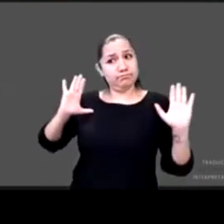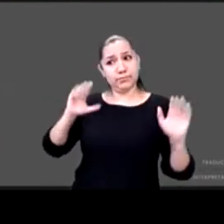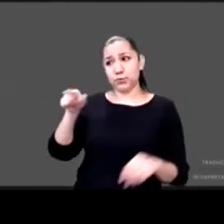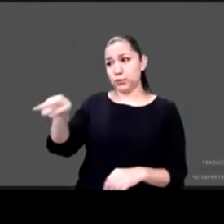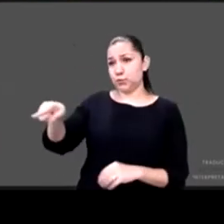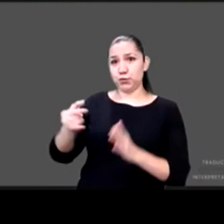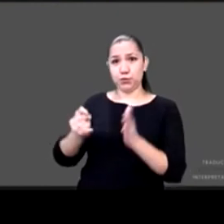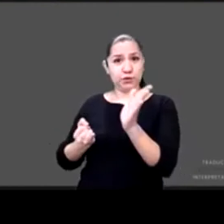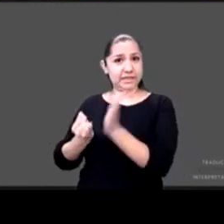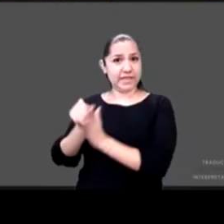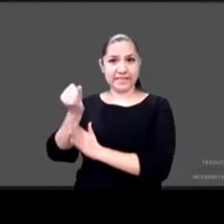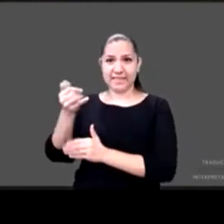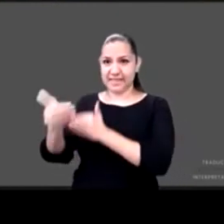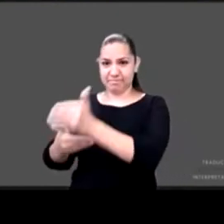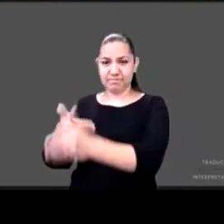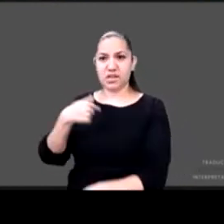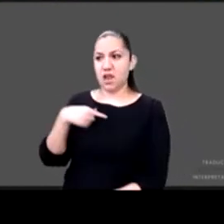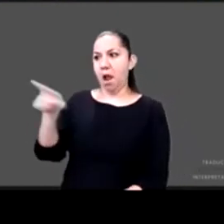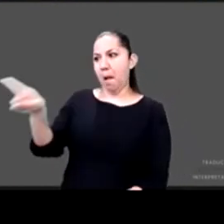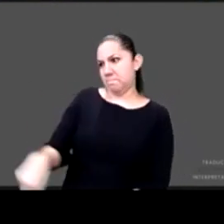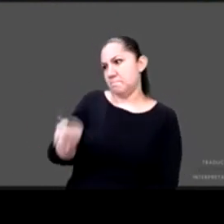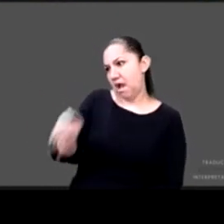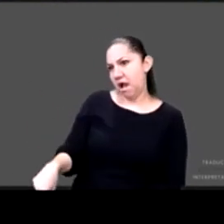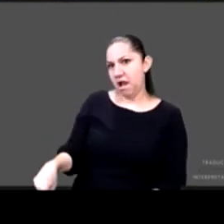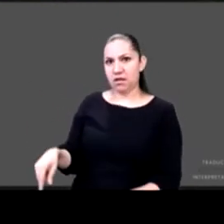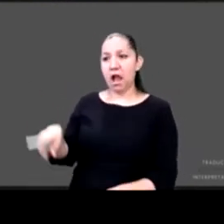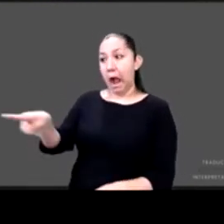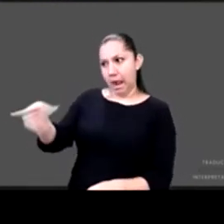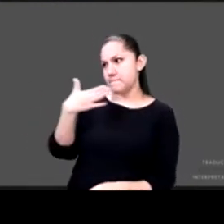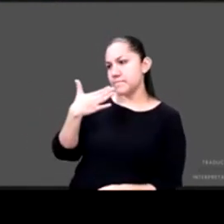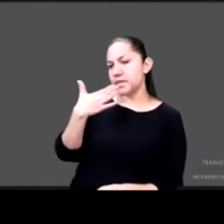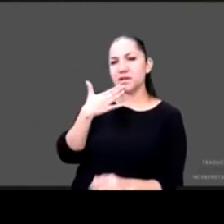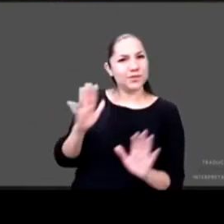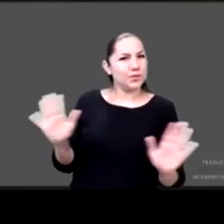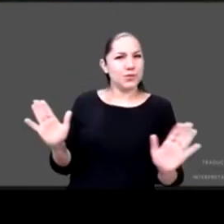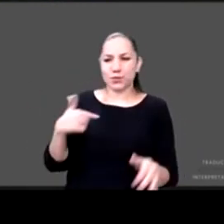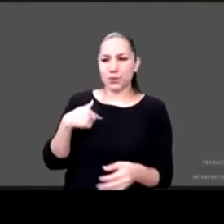siempre se le estamos haciendo todo y no les damos la